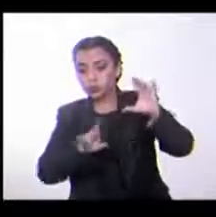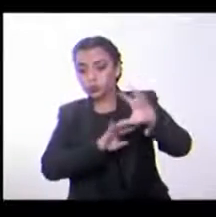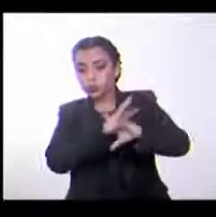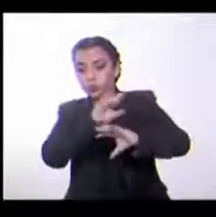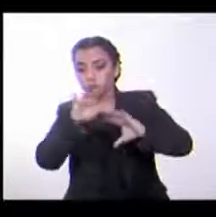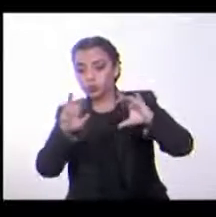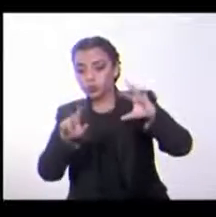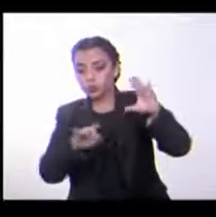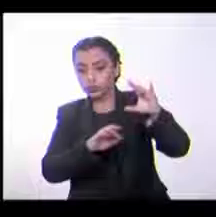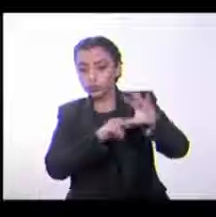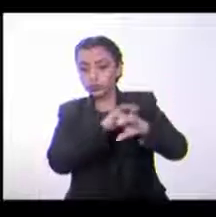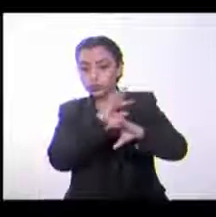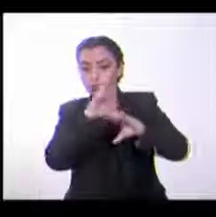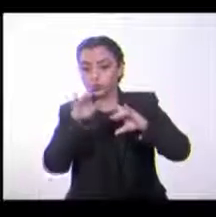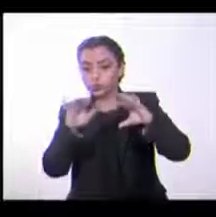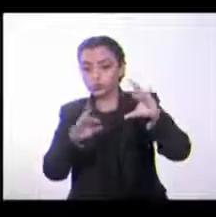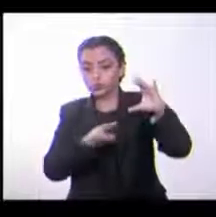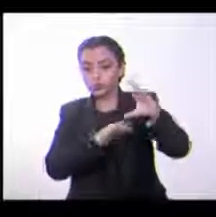nubes?